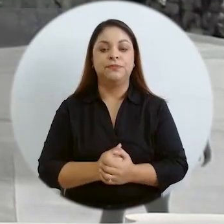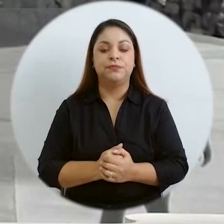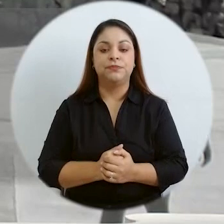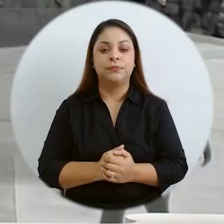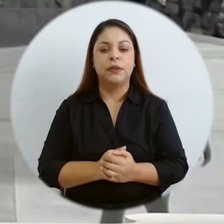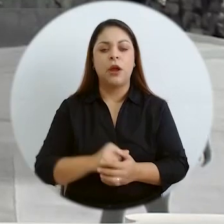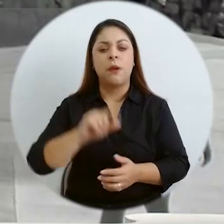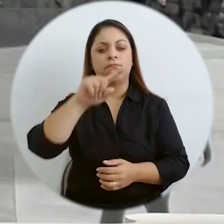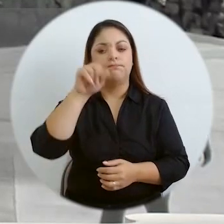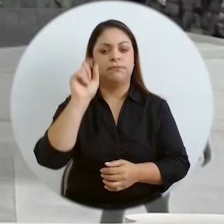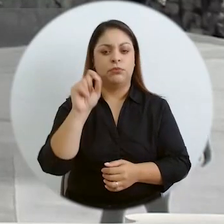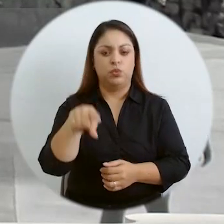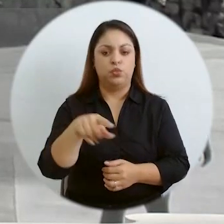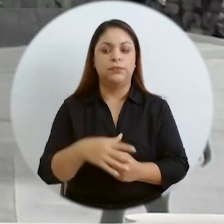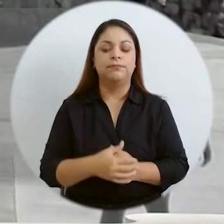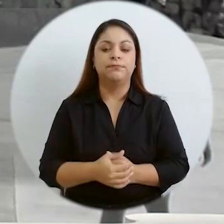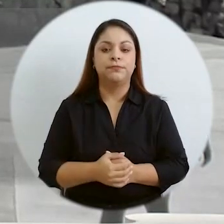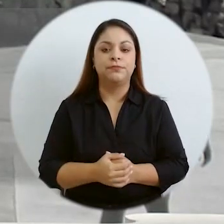pregunta...